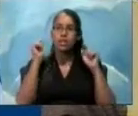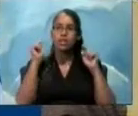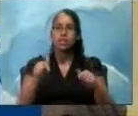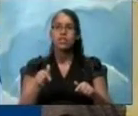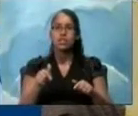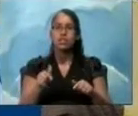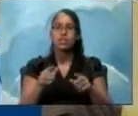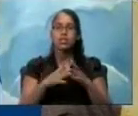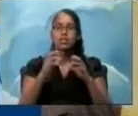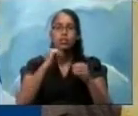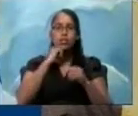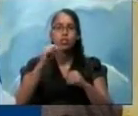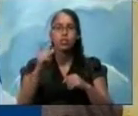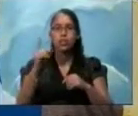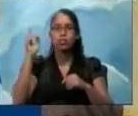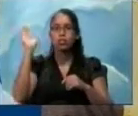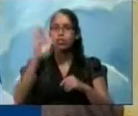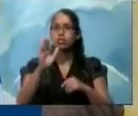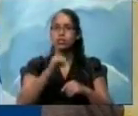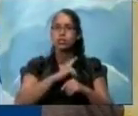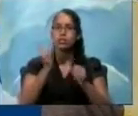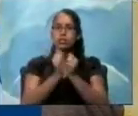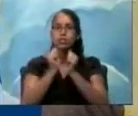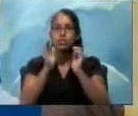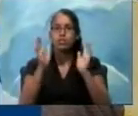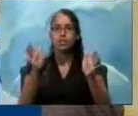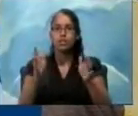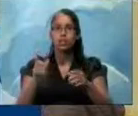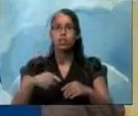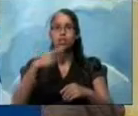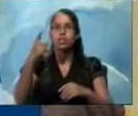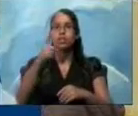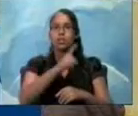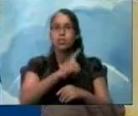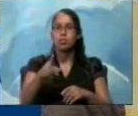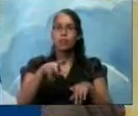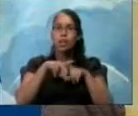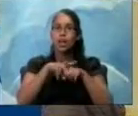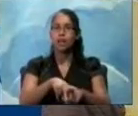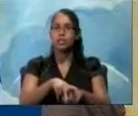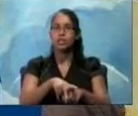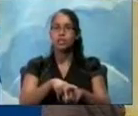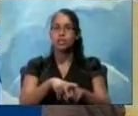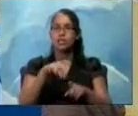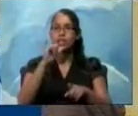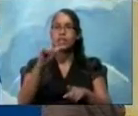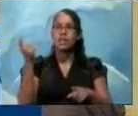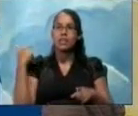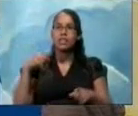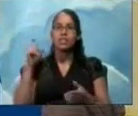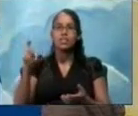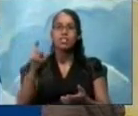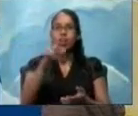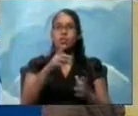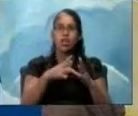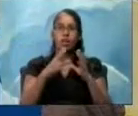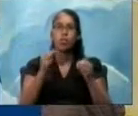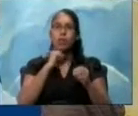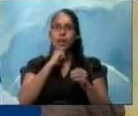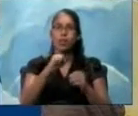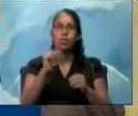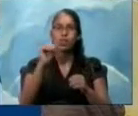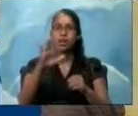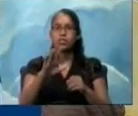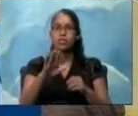este hombre. Le soltaré, pues, después de castigarle. Y tenía necesidad de soltarle uno